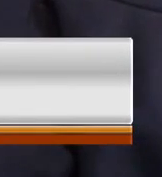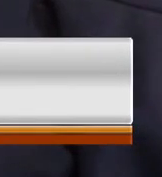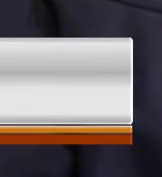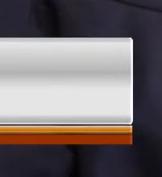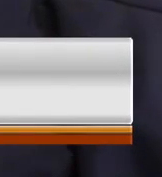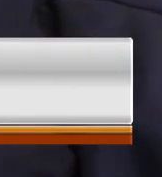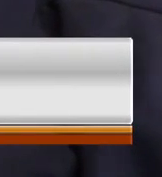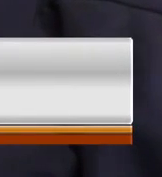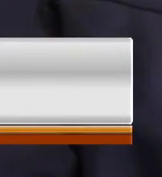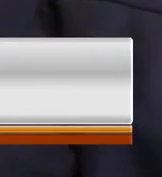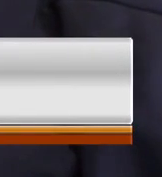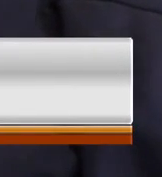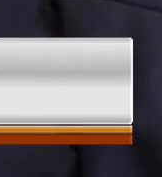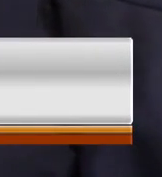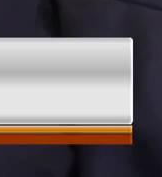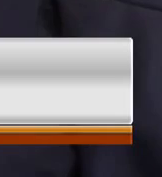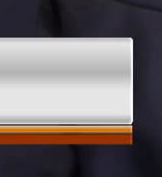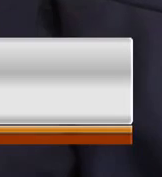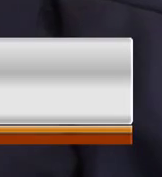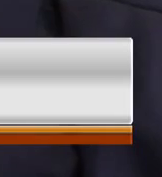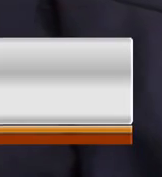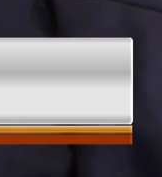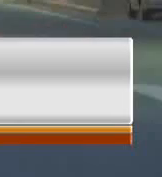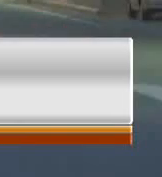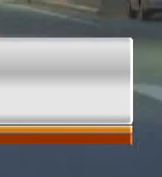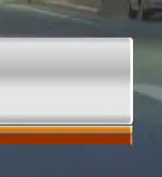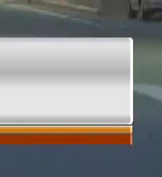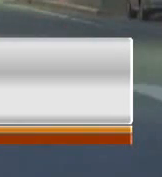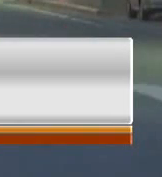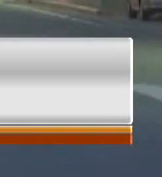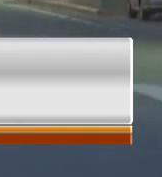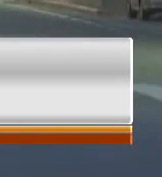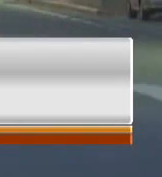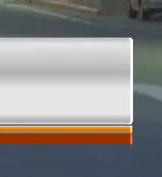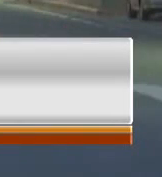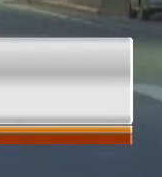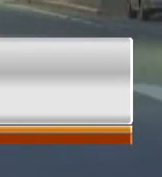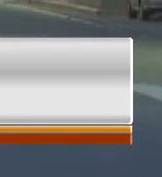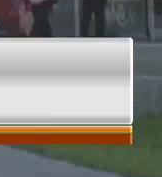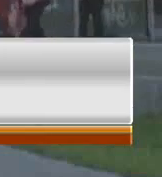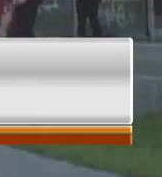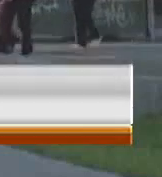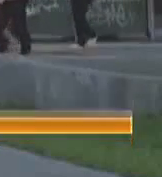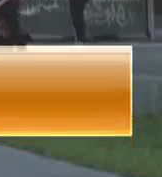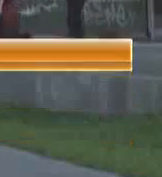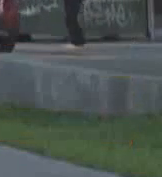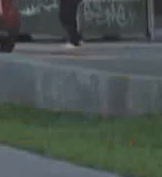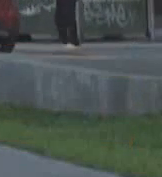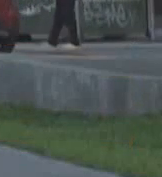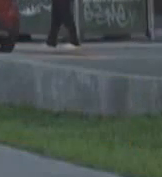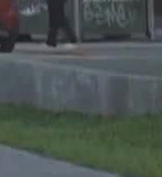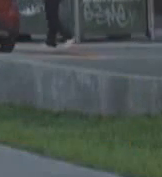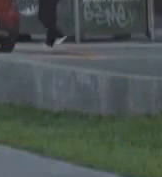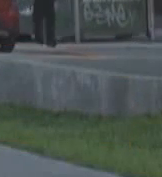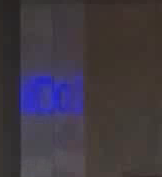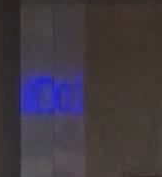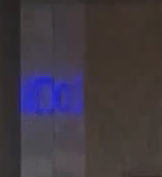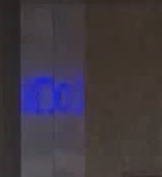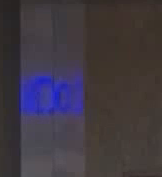Unidos, con algunos de sus aliados y principalmente con Israel. Lo que está proponiendo Milei es un plan de ajuste